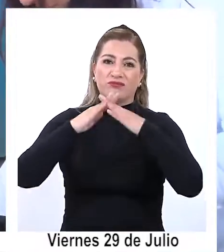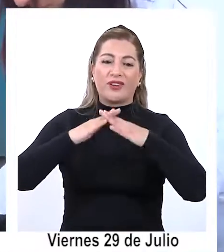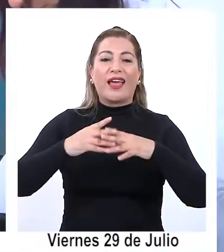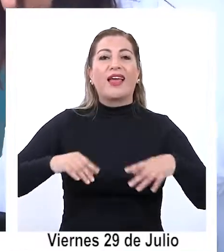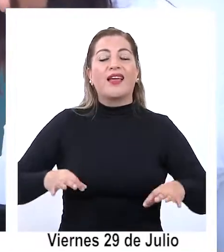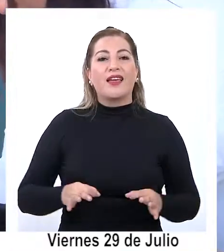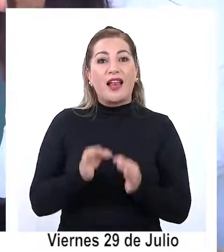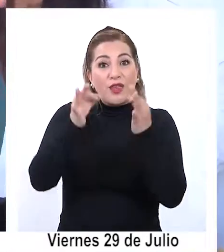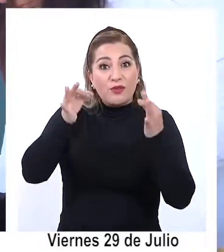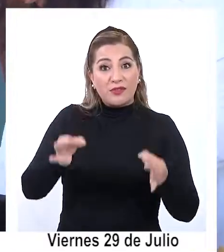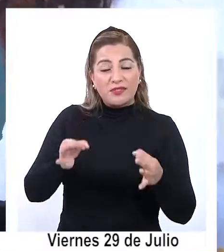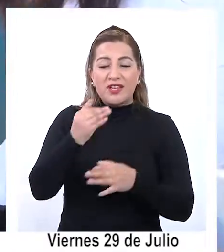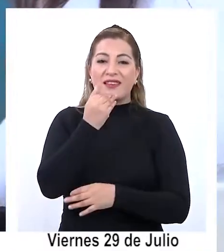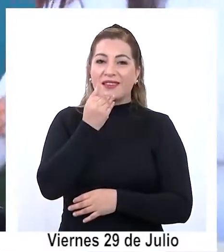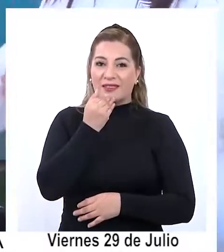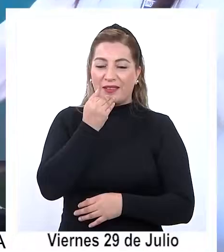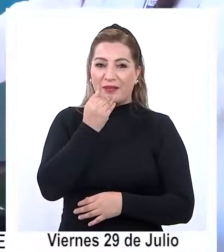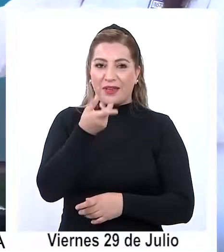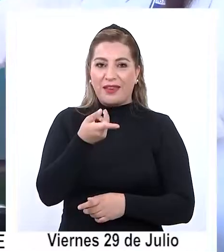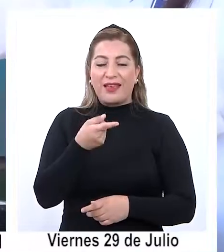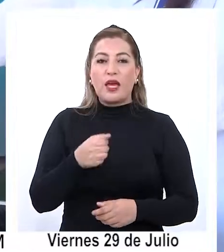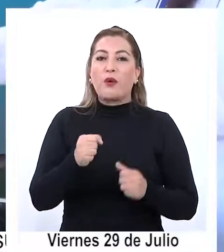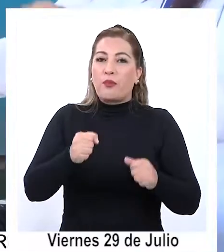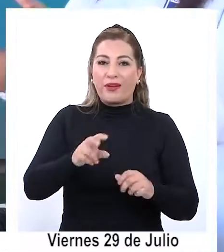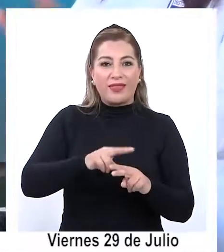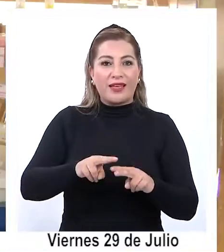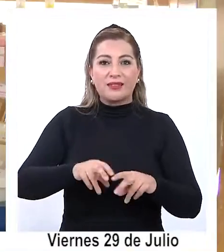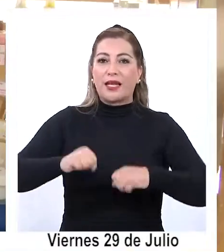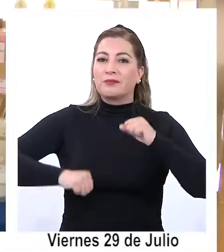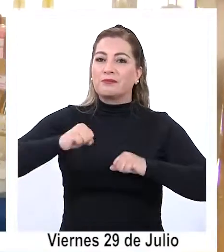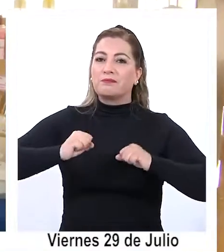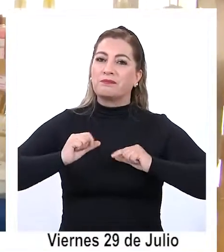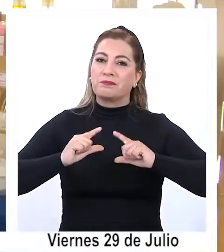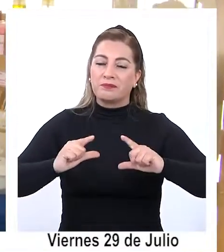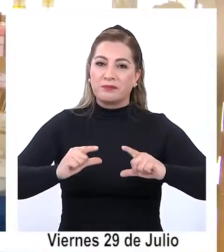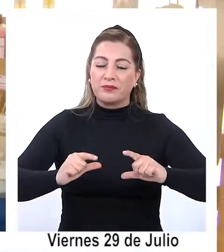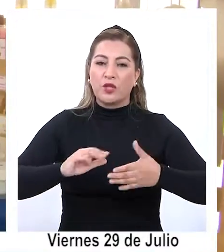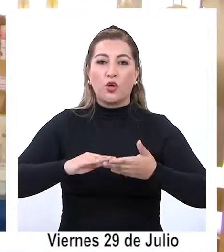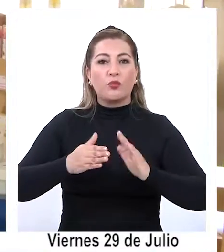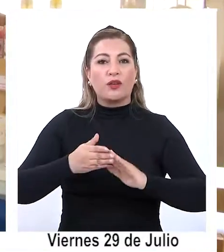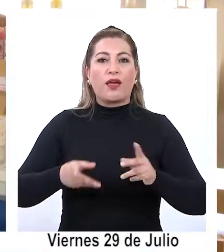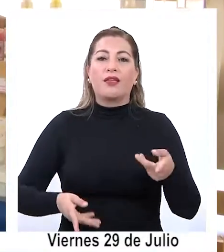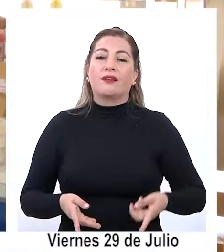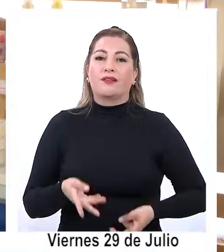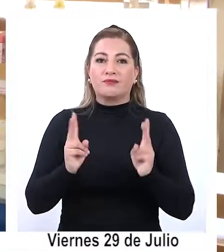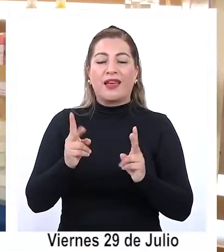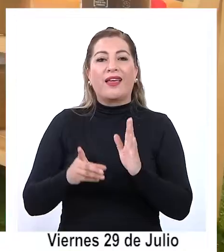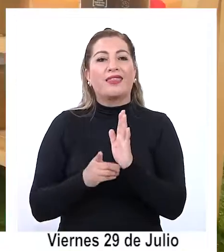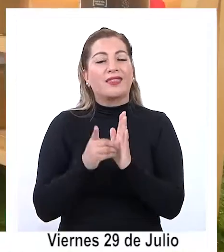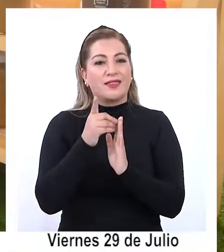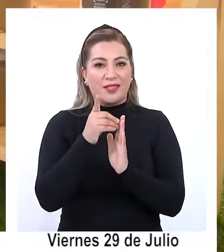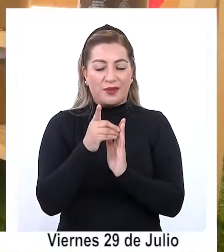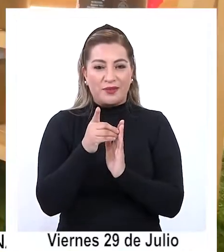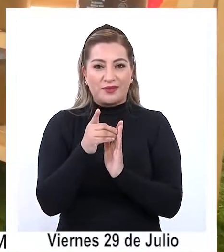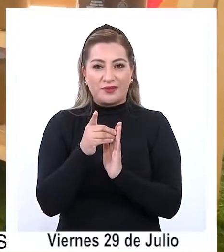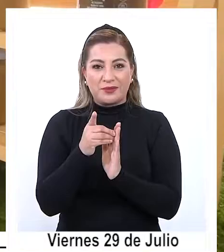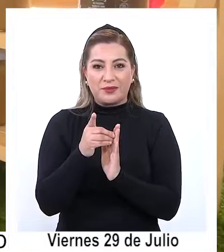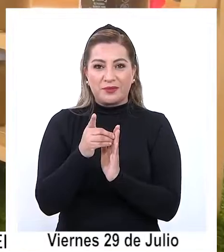educación y favorecer también efectivamente que se puedan hacer emprendimientos que permitan a las comunidades desarrollarse